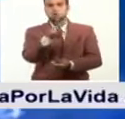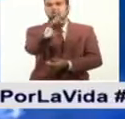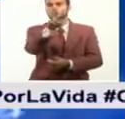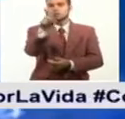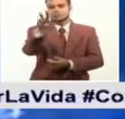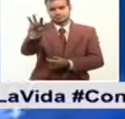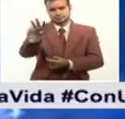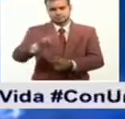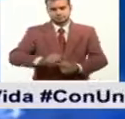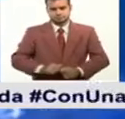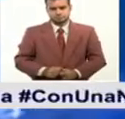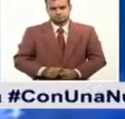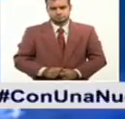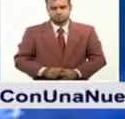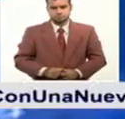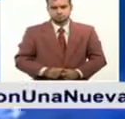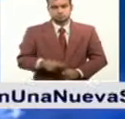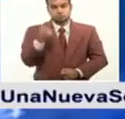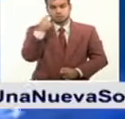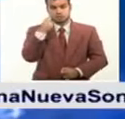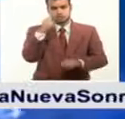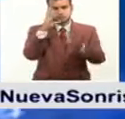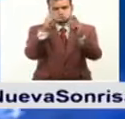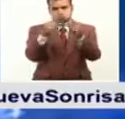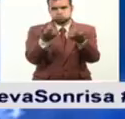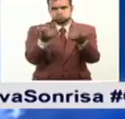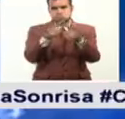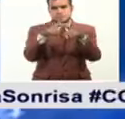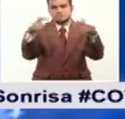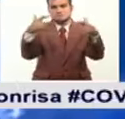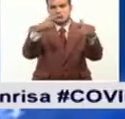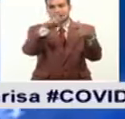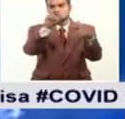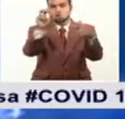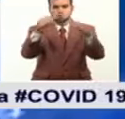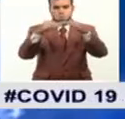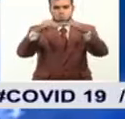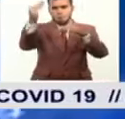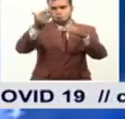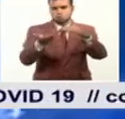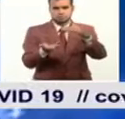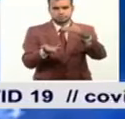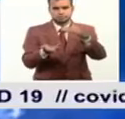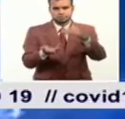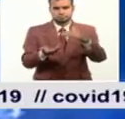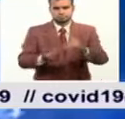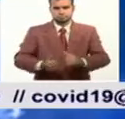213. Nuevamente una cifra por encima de 200. Estamos hablando del